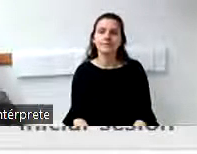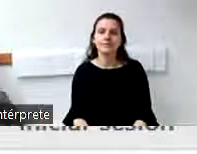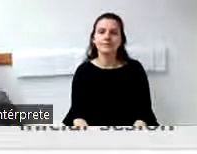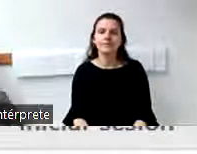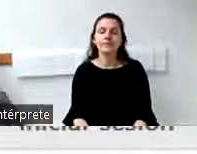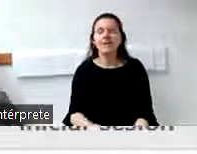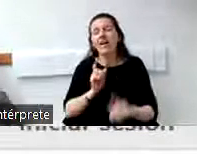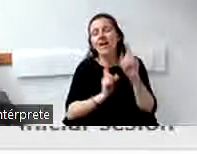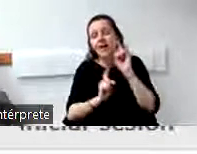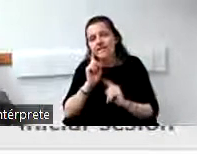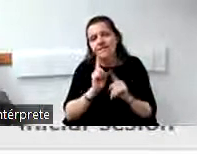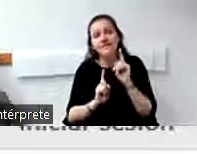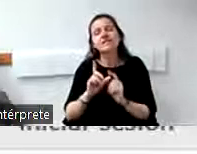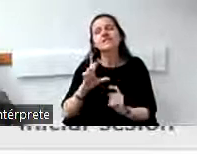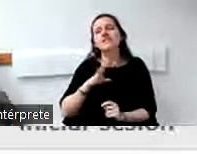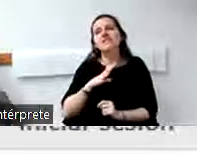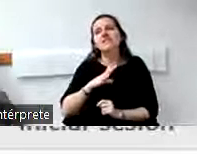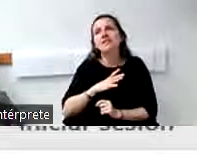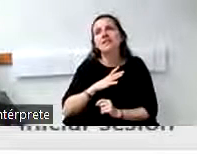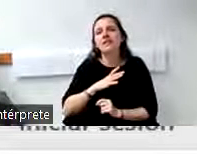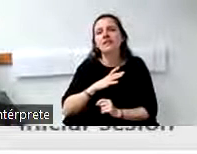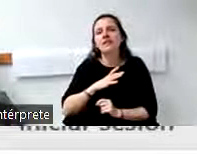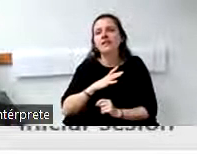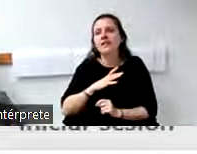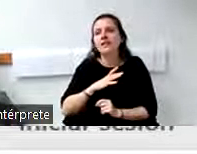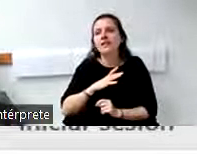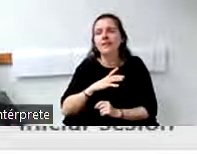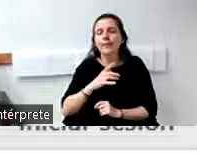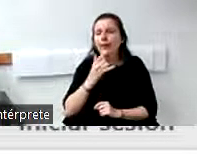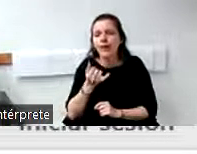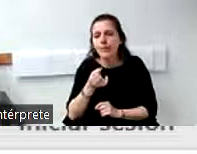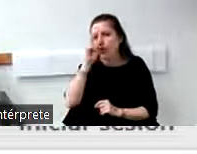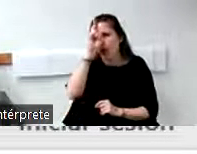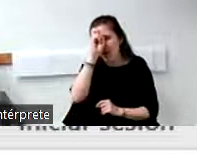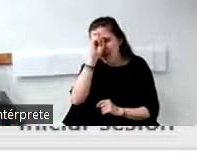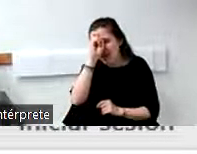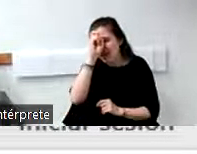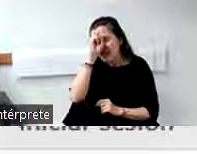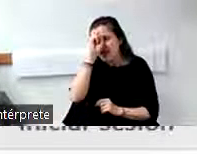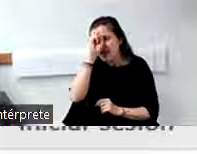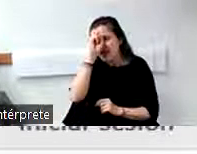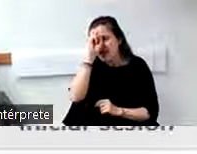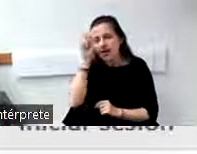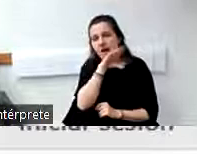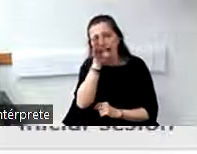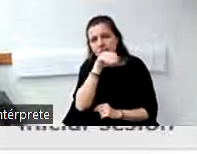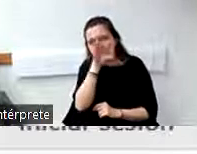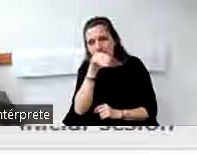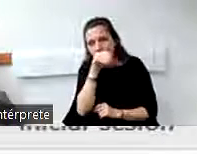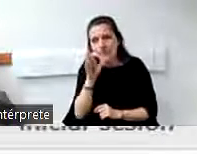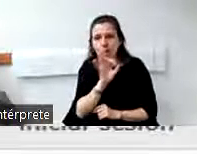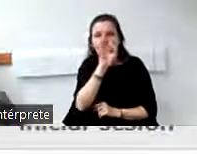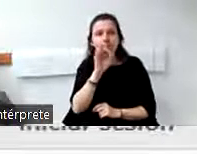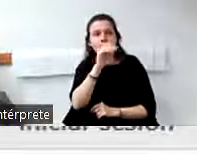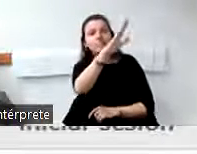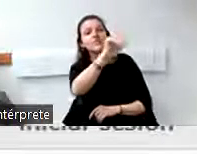A veces tenemos formas de llamar a los pacientes que no contemplan lo visual y lo auditivo, y ahí hay alguien